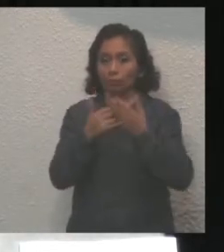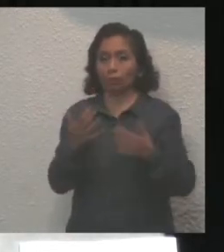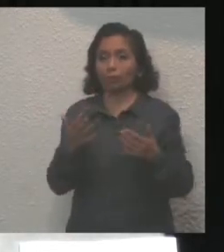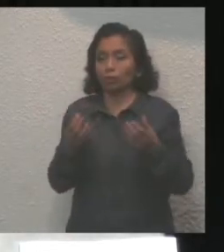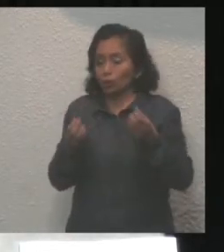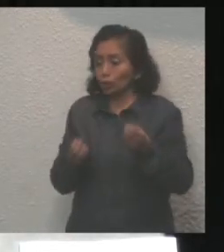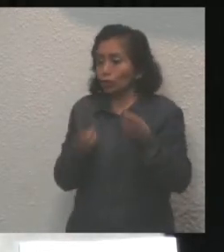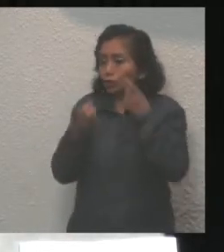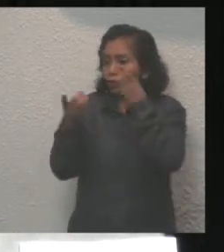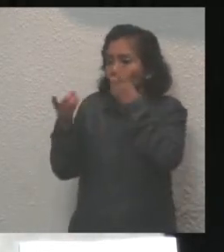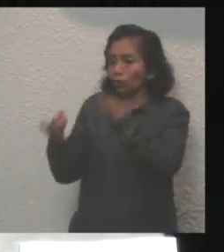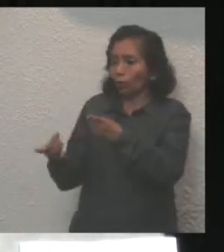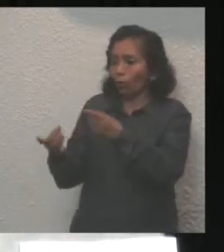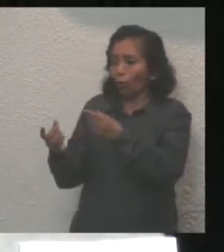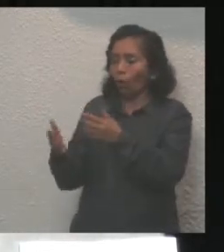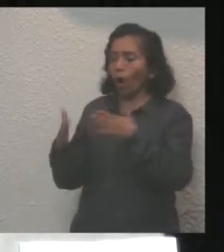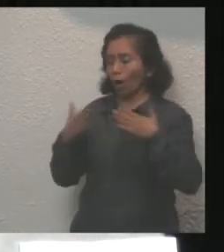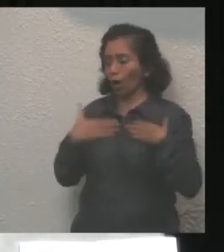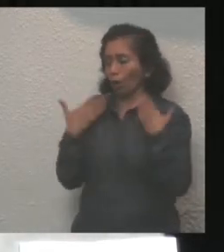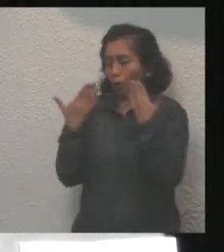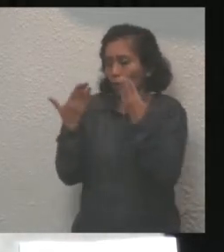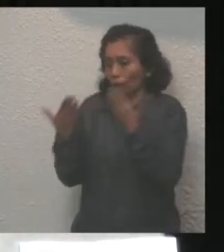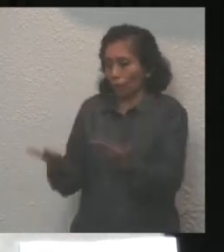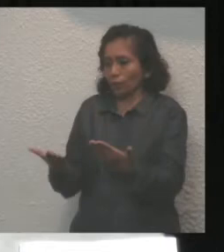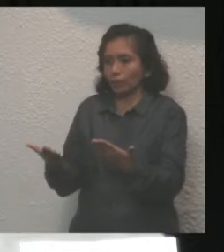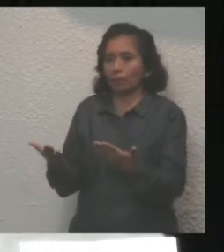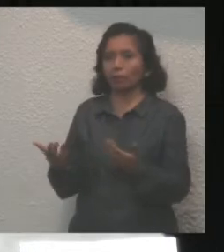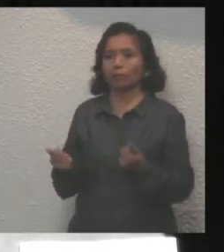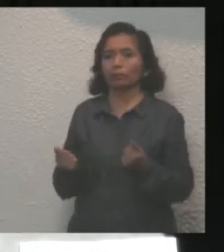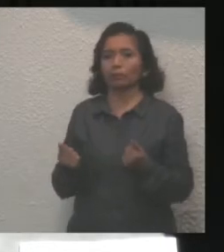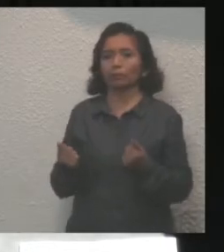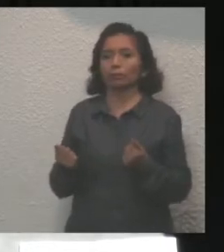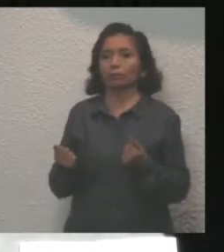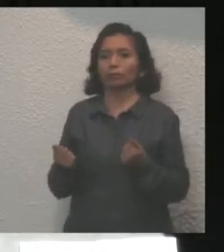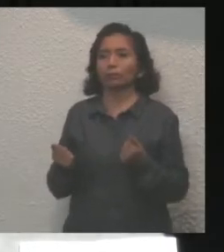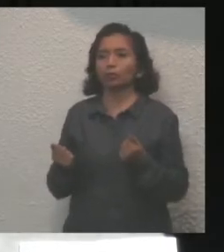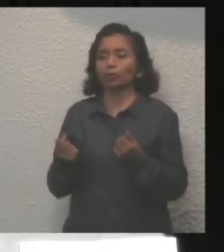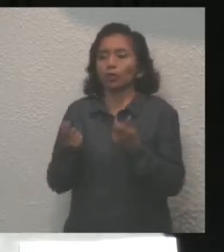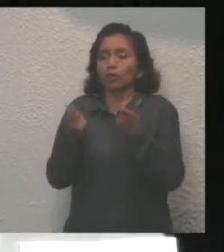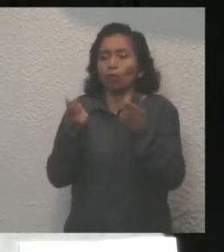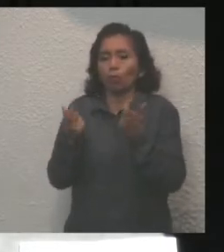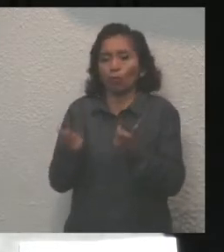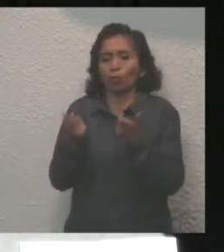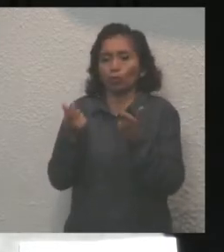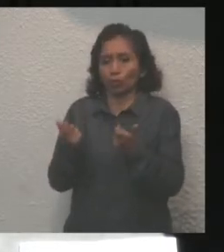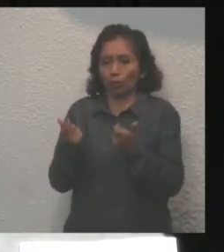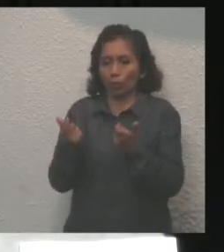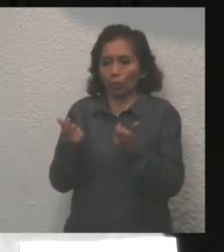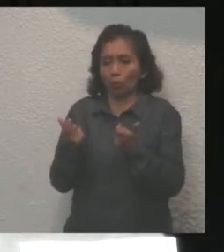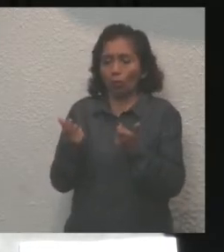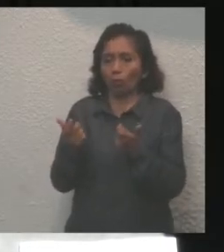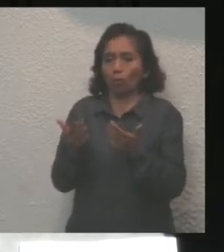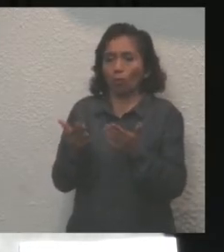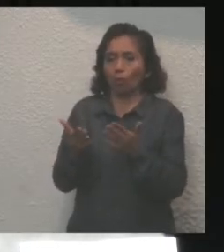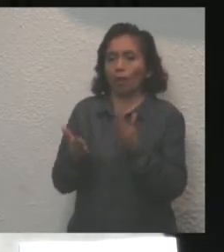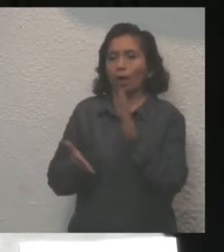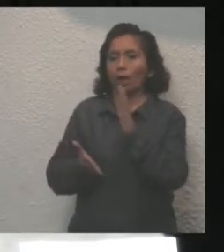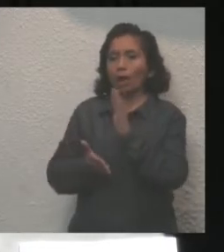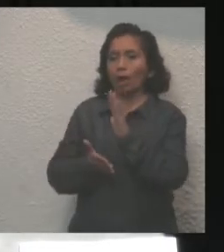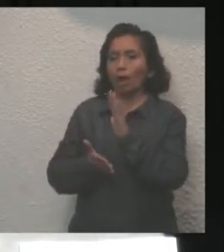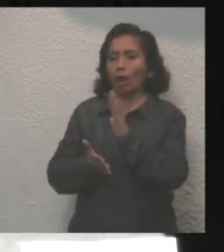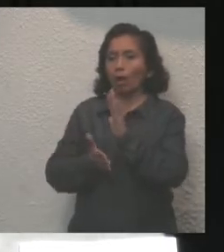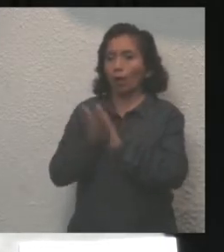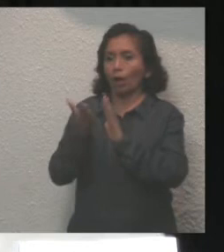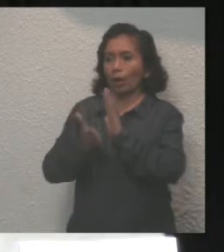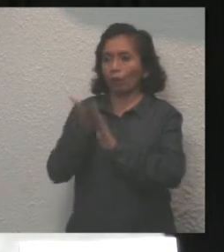otorgó un voto de confianza para contratación de un financiamiento que derive en obra pública para el beneficio de